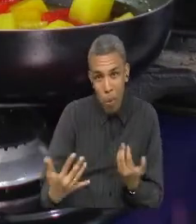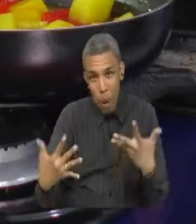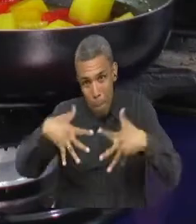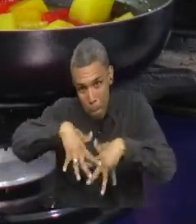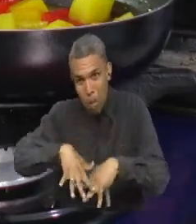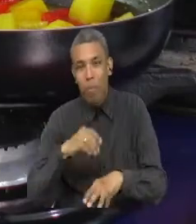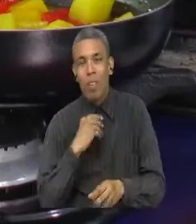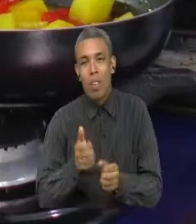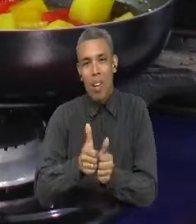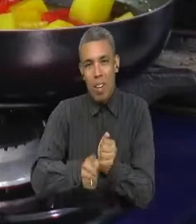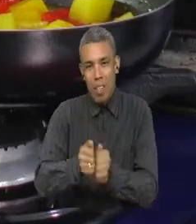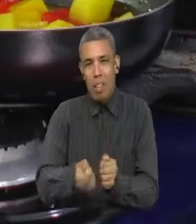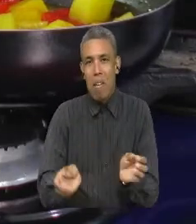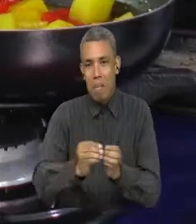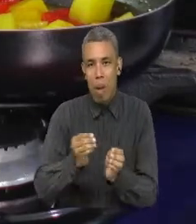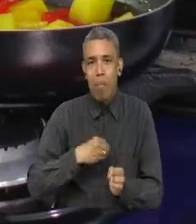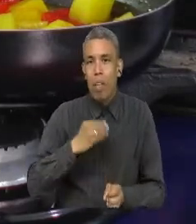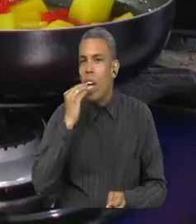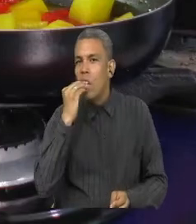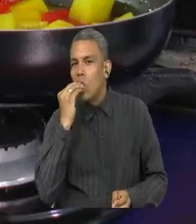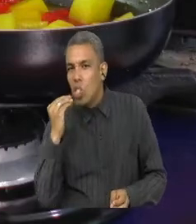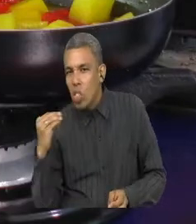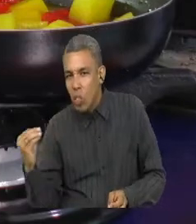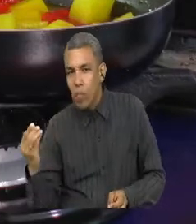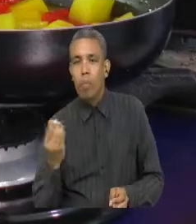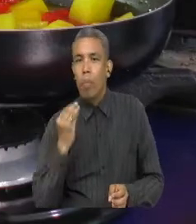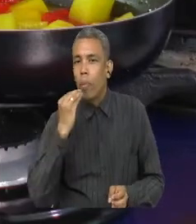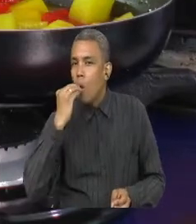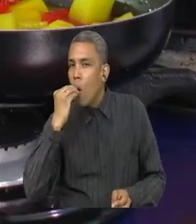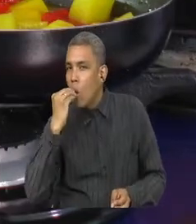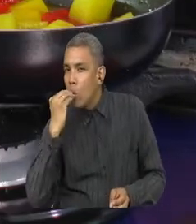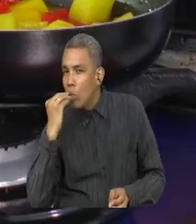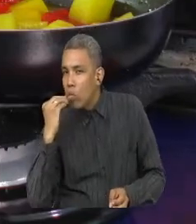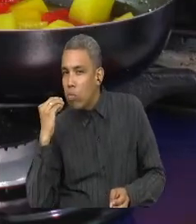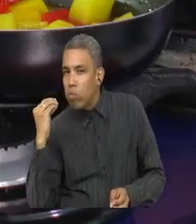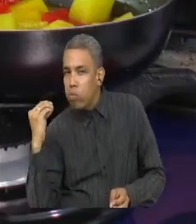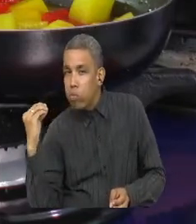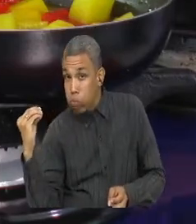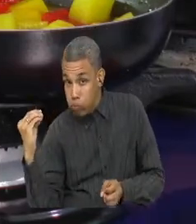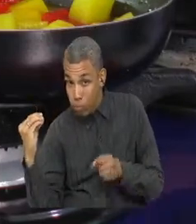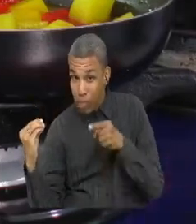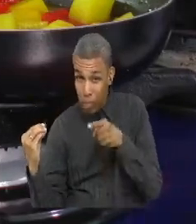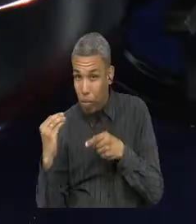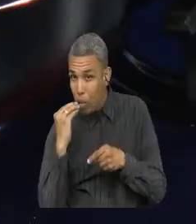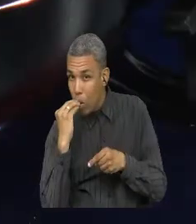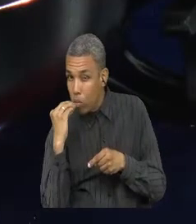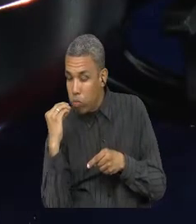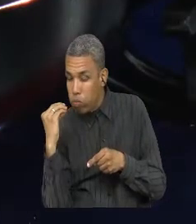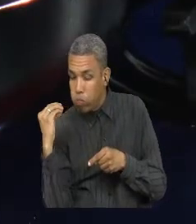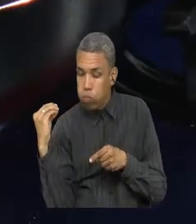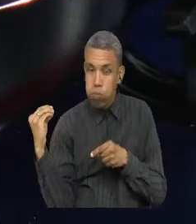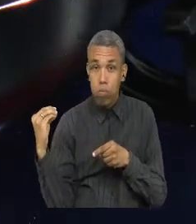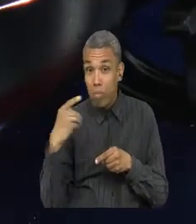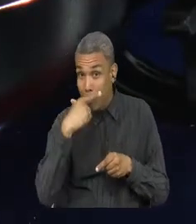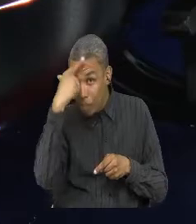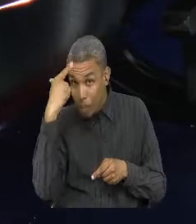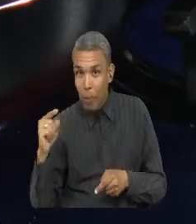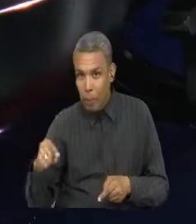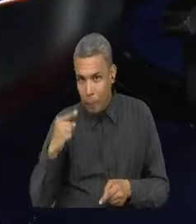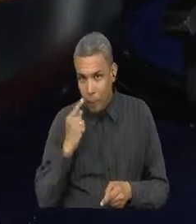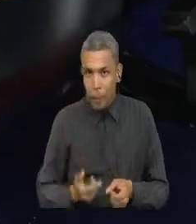Queso crema y la mayonesa. Ok. Entonces, esta mezcla de estos tres ingredientes nos va a dar